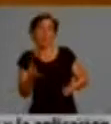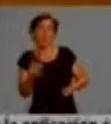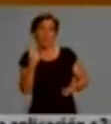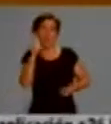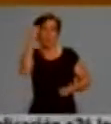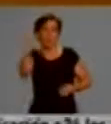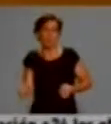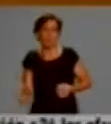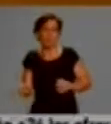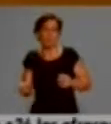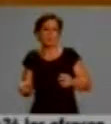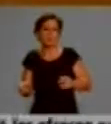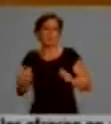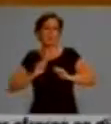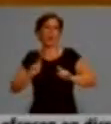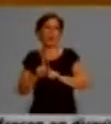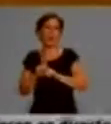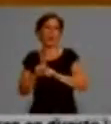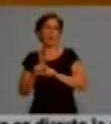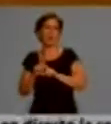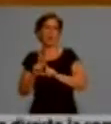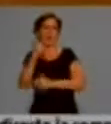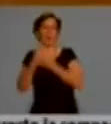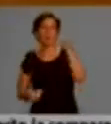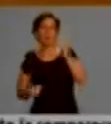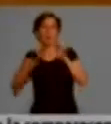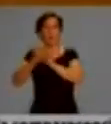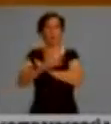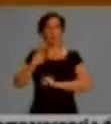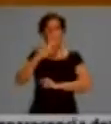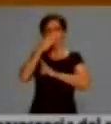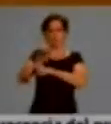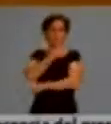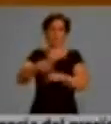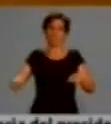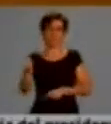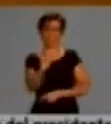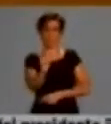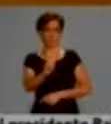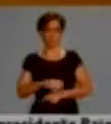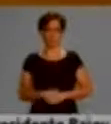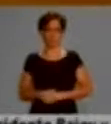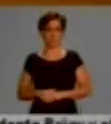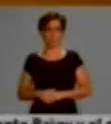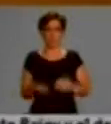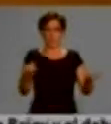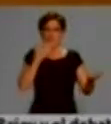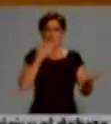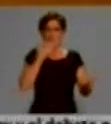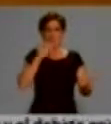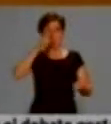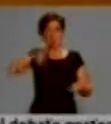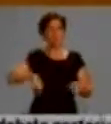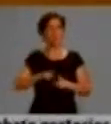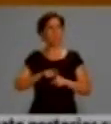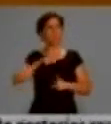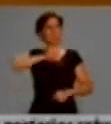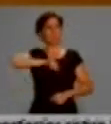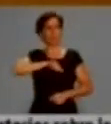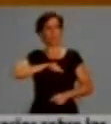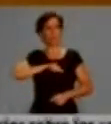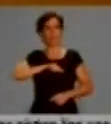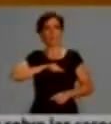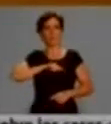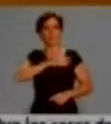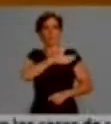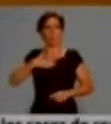haya fallado voy a variar mi actitud. Porque si yo pasara a considerar que la buena intención o